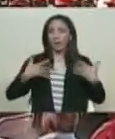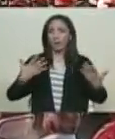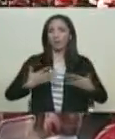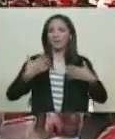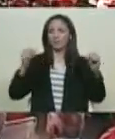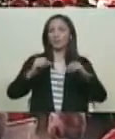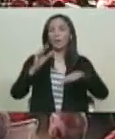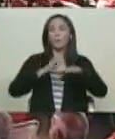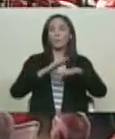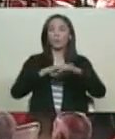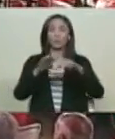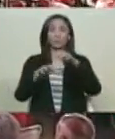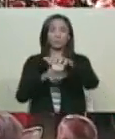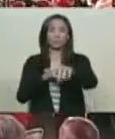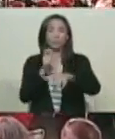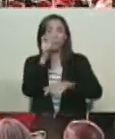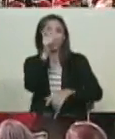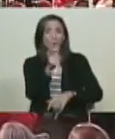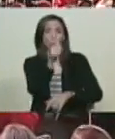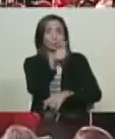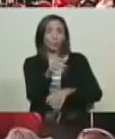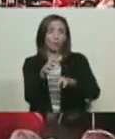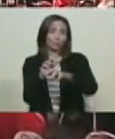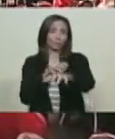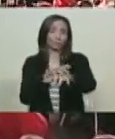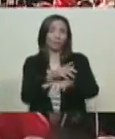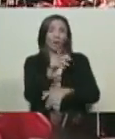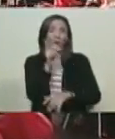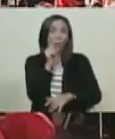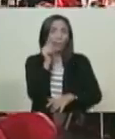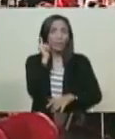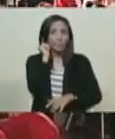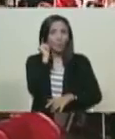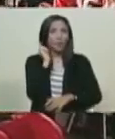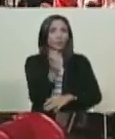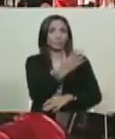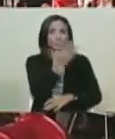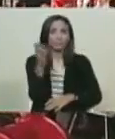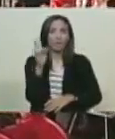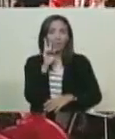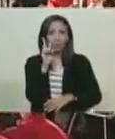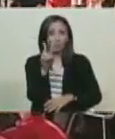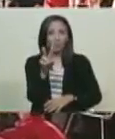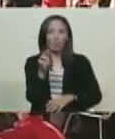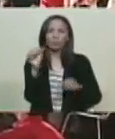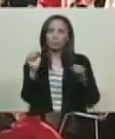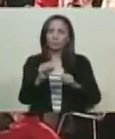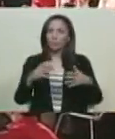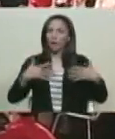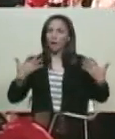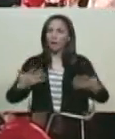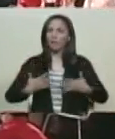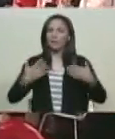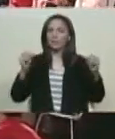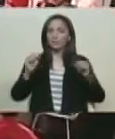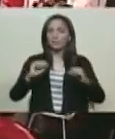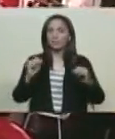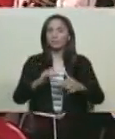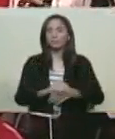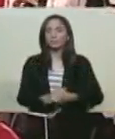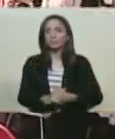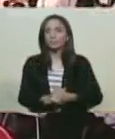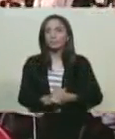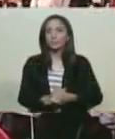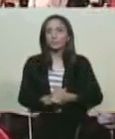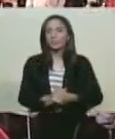millones de venezolanos y venezolanas, estoy feliz que ustedes, los